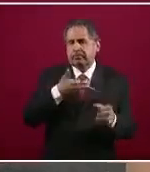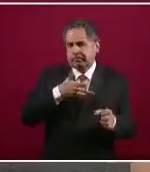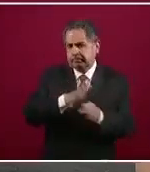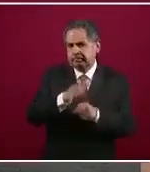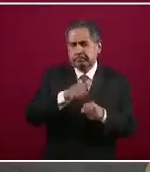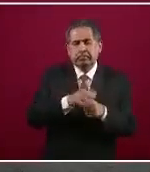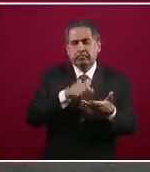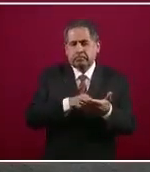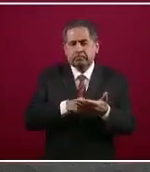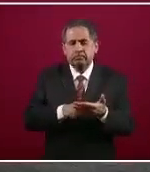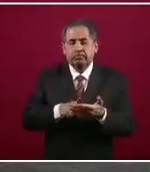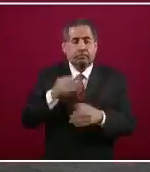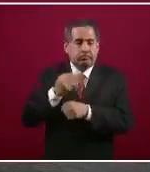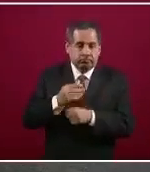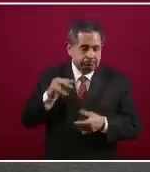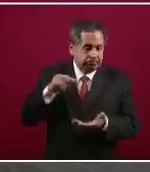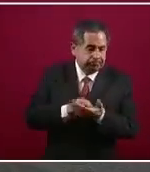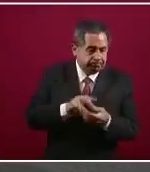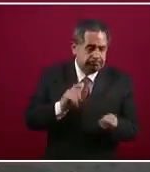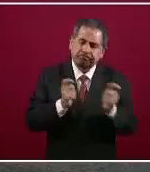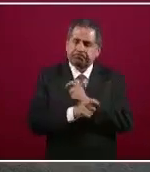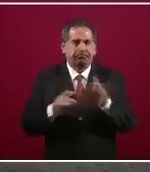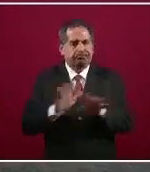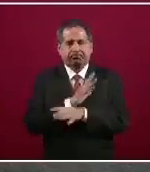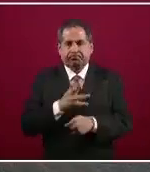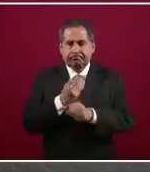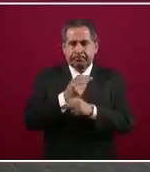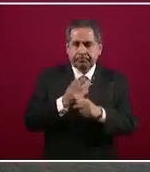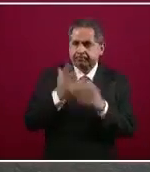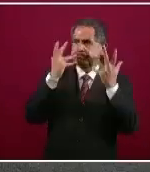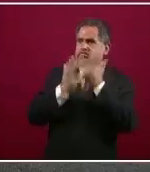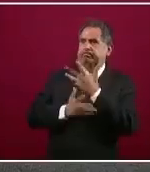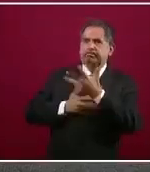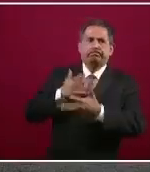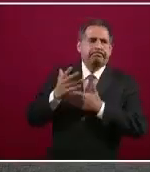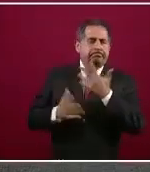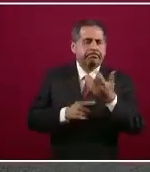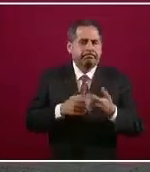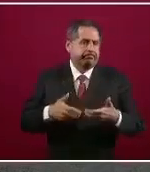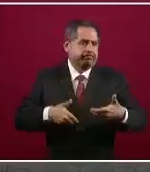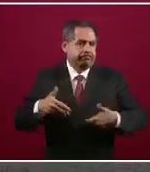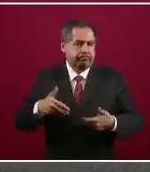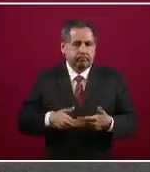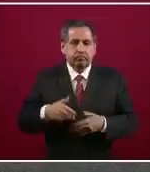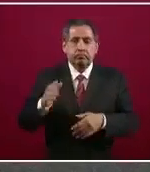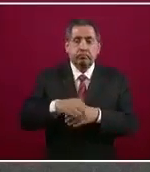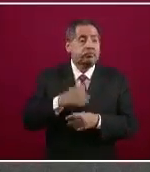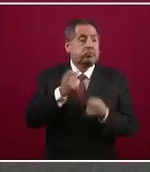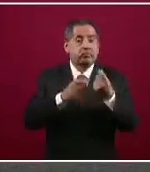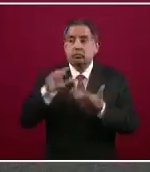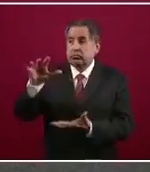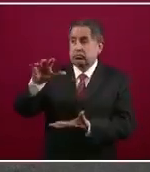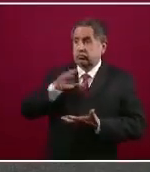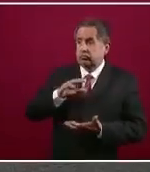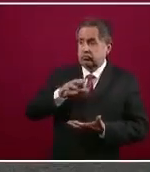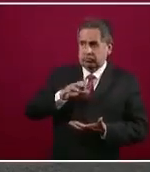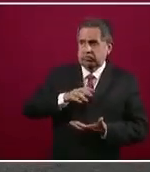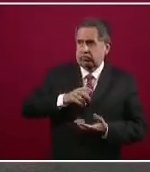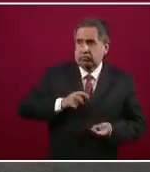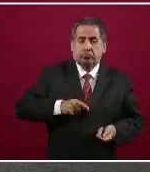Habían quienes se hacían cargo del abasto del fertilizante, quienes vendían los fertilizantes,